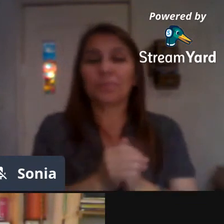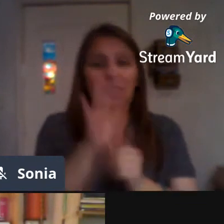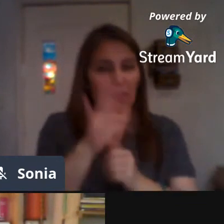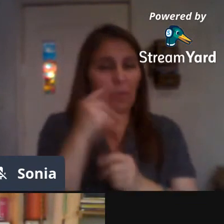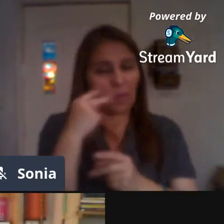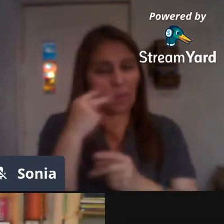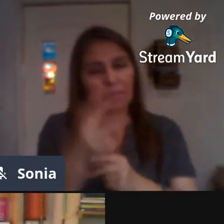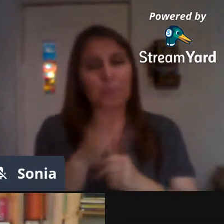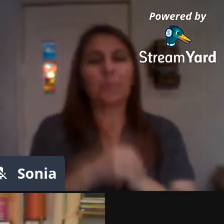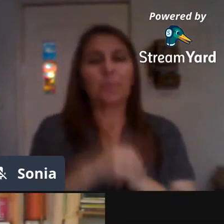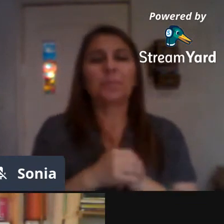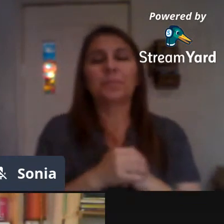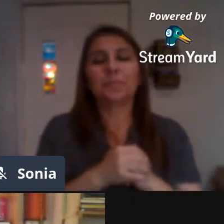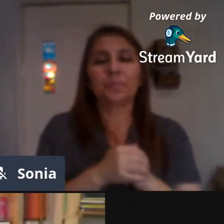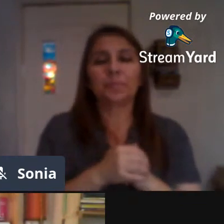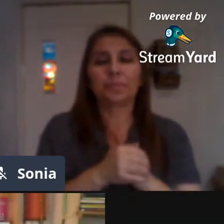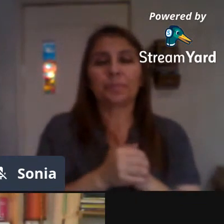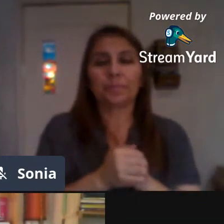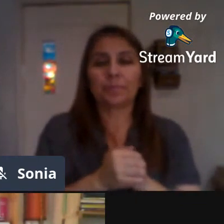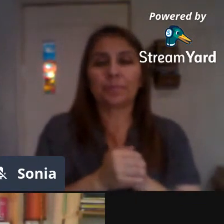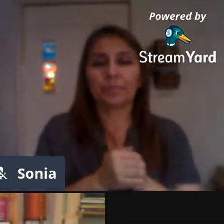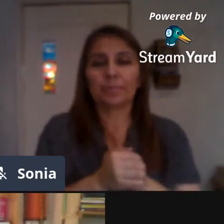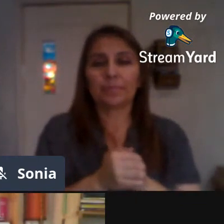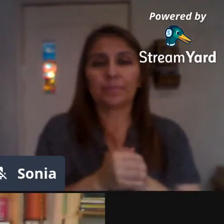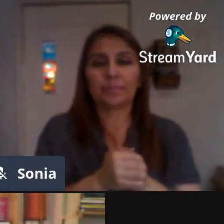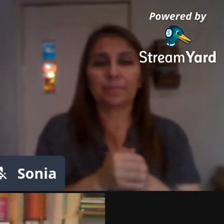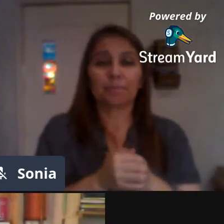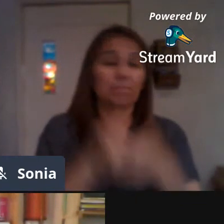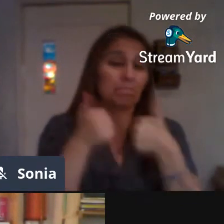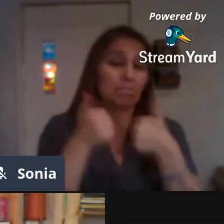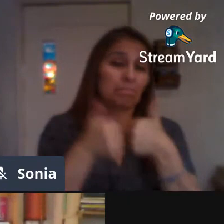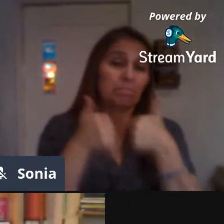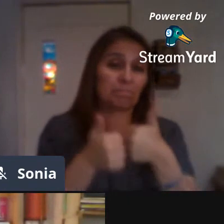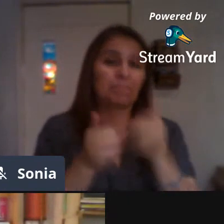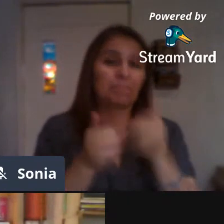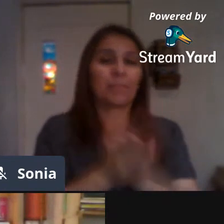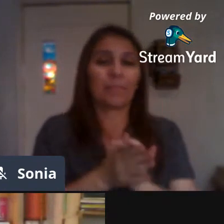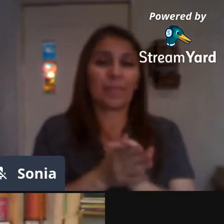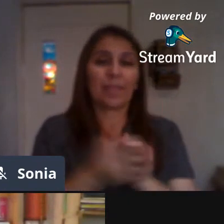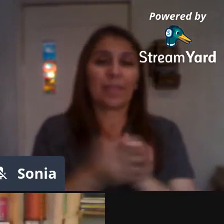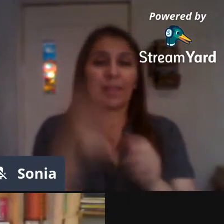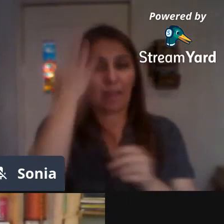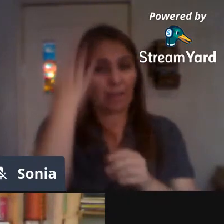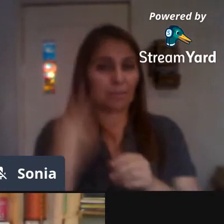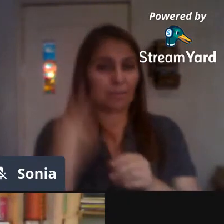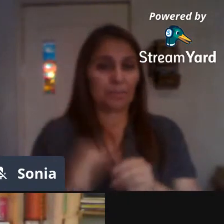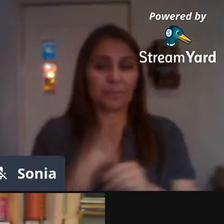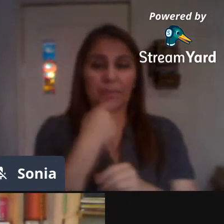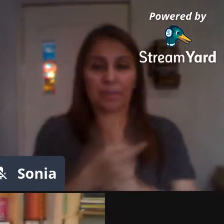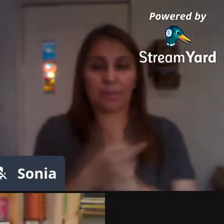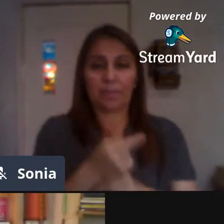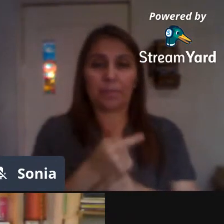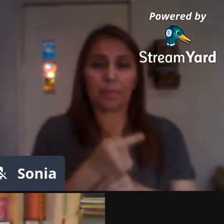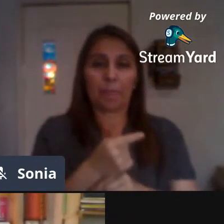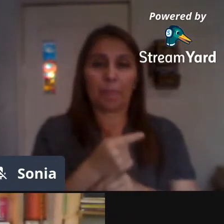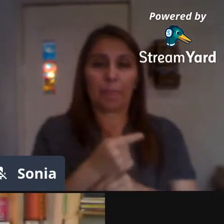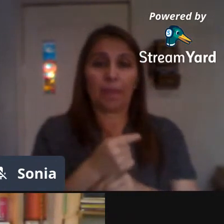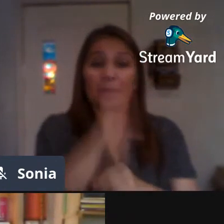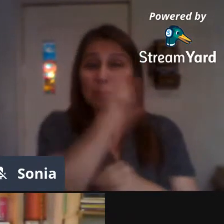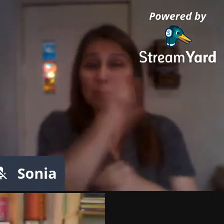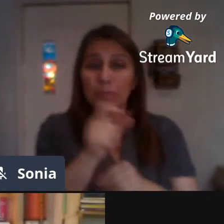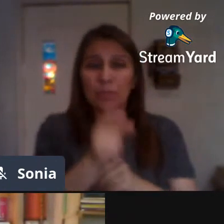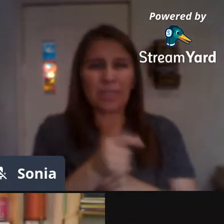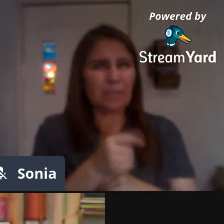gracias bien si justamente lo que nos dice yoani es muy cierto a menor nivel educativo a